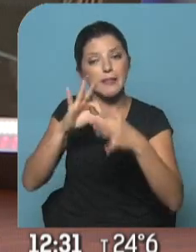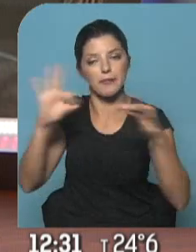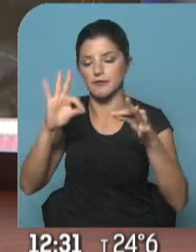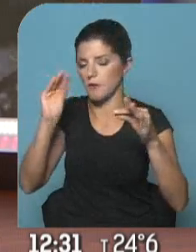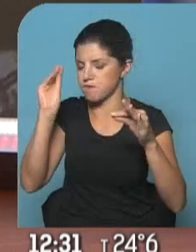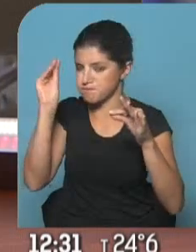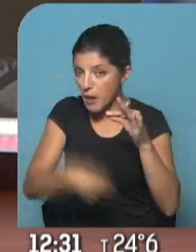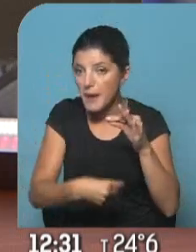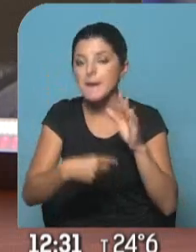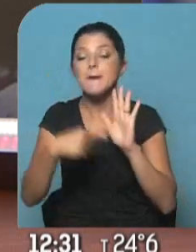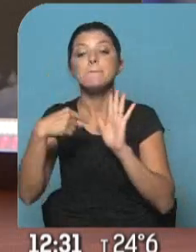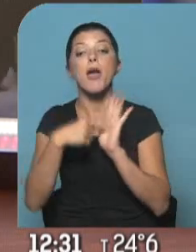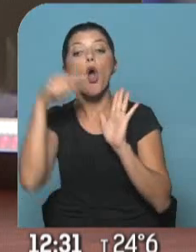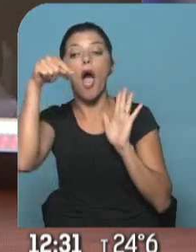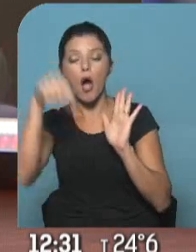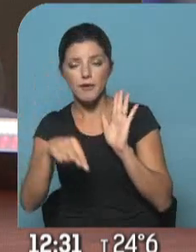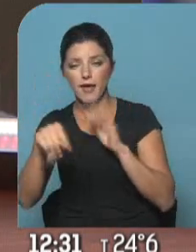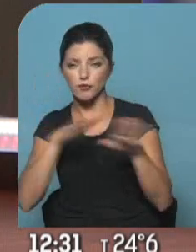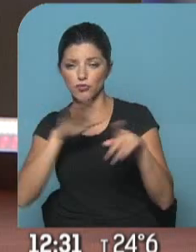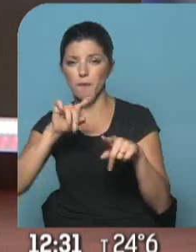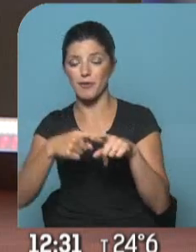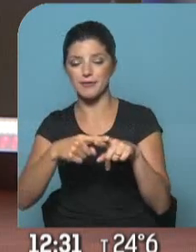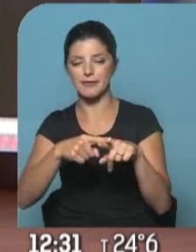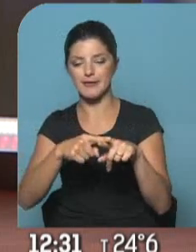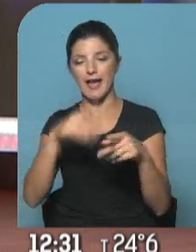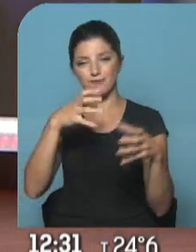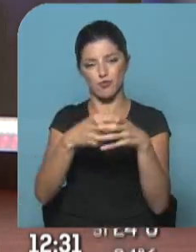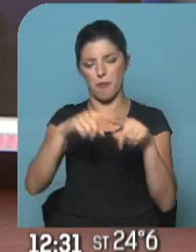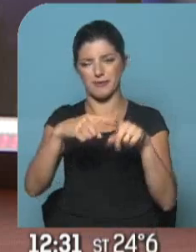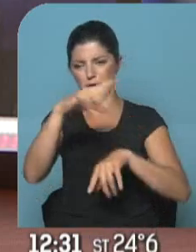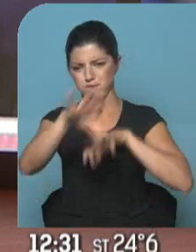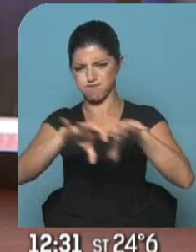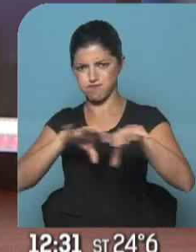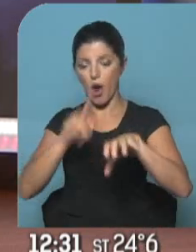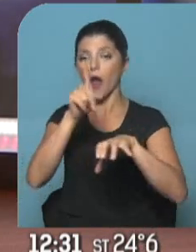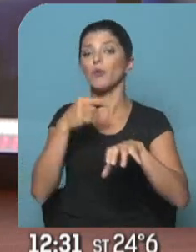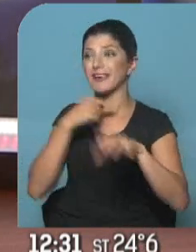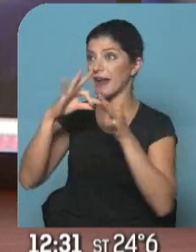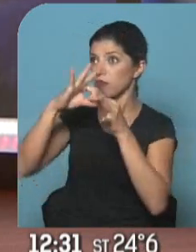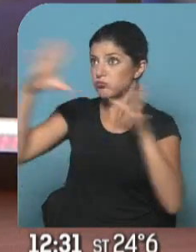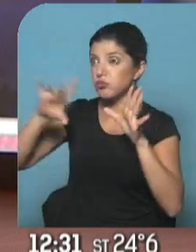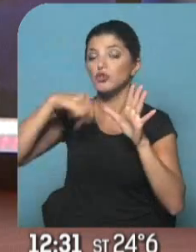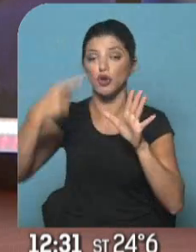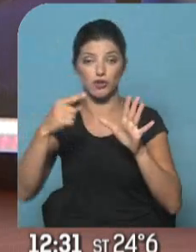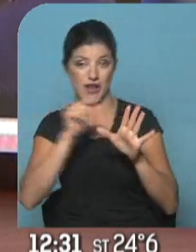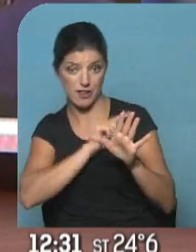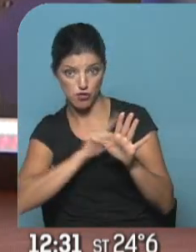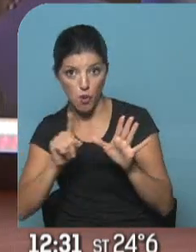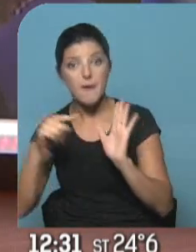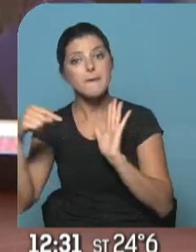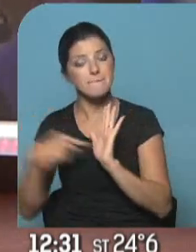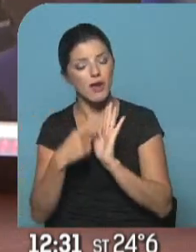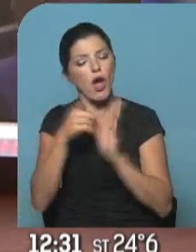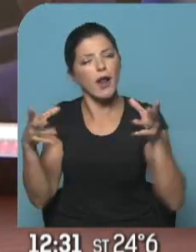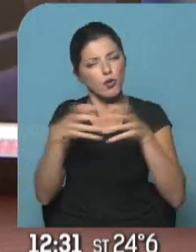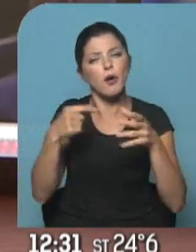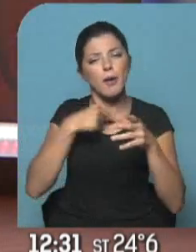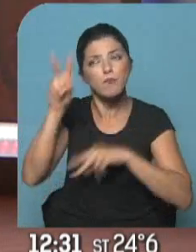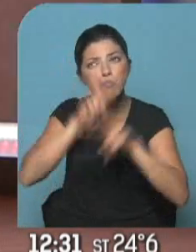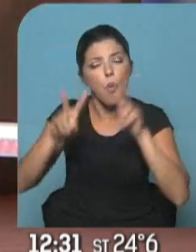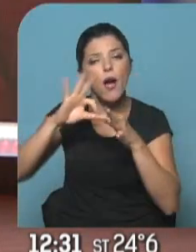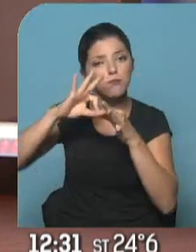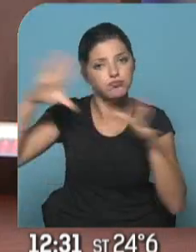que el escenario político se muestra muy fragmentado entre separatistas y constitucionalistas, pero los primeros, los separatistas, podrían